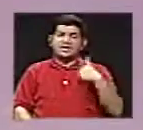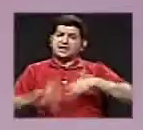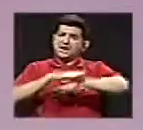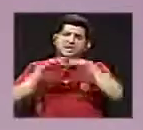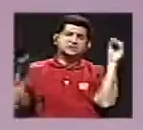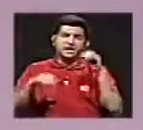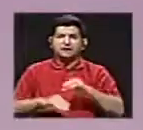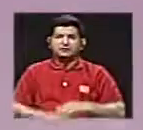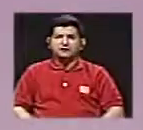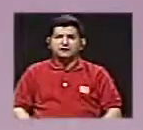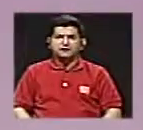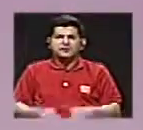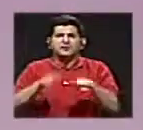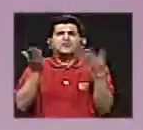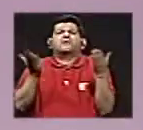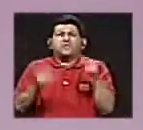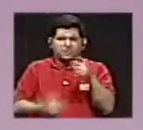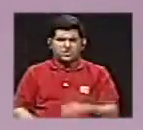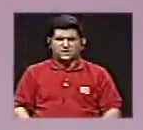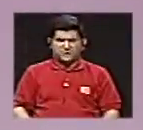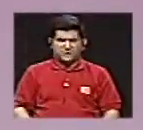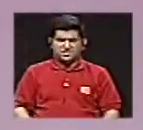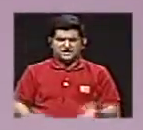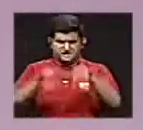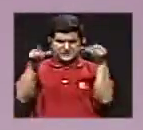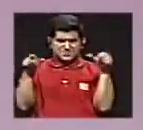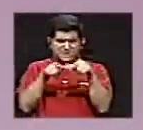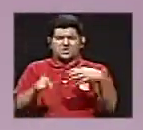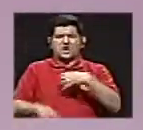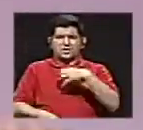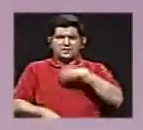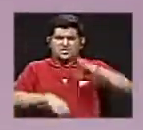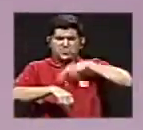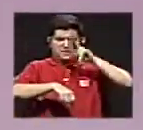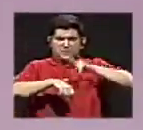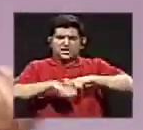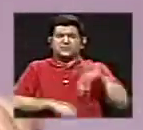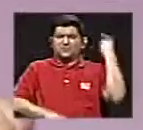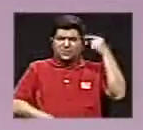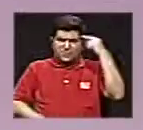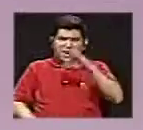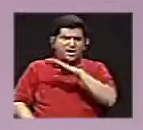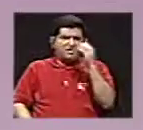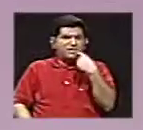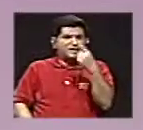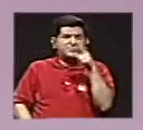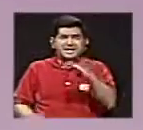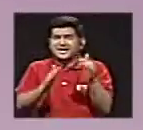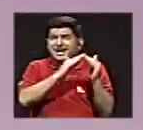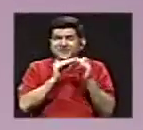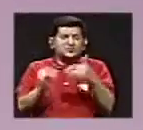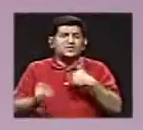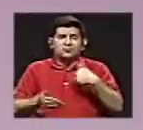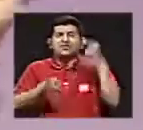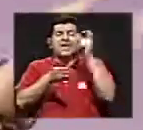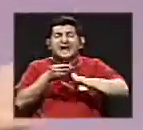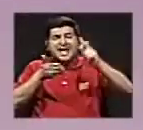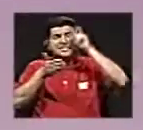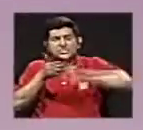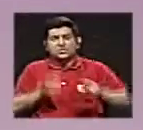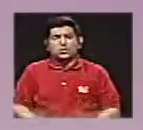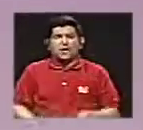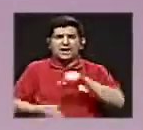salir. O sea, ¿cómo va a ser eso patrimonio, Manzanillo, un patrimonio natural del Estado? ¿O cómo se va a decir cuando es un pueblo que tiene escuela? Hay